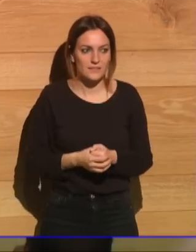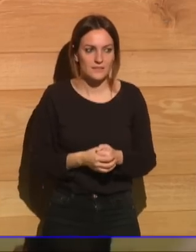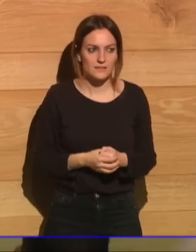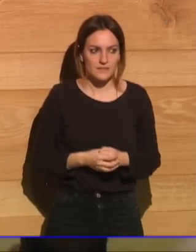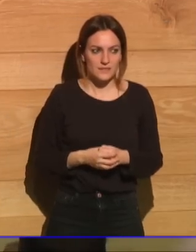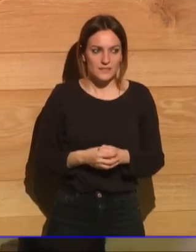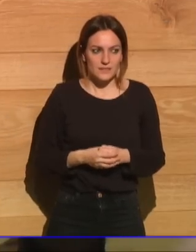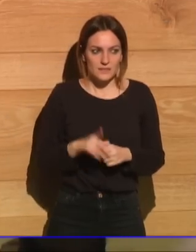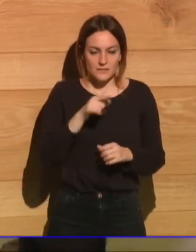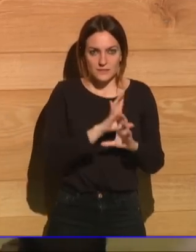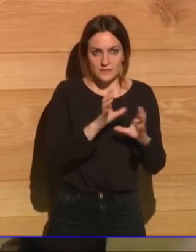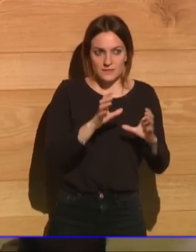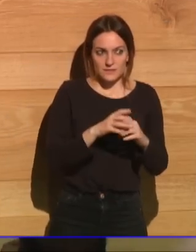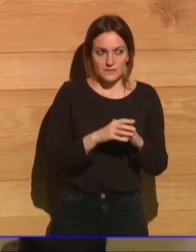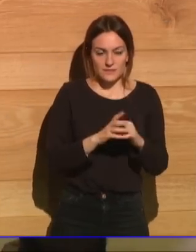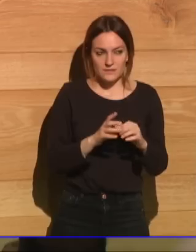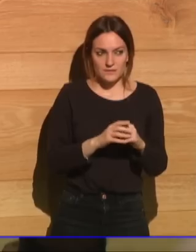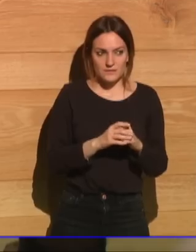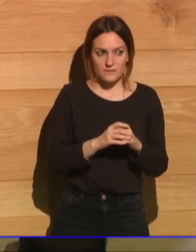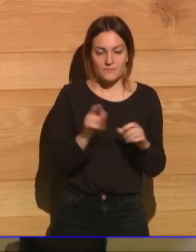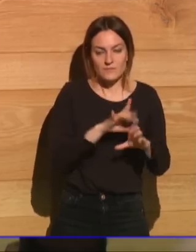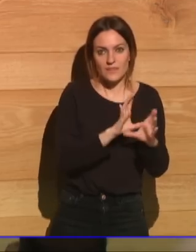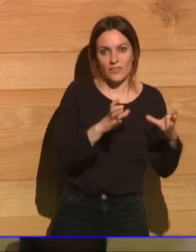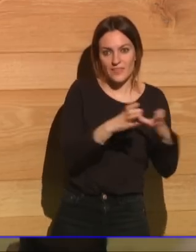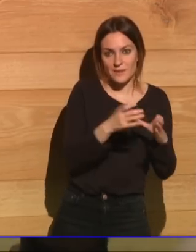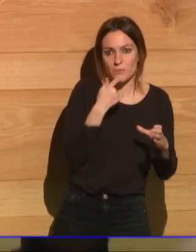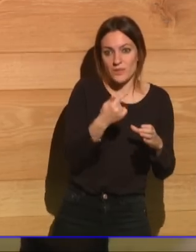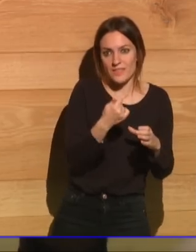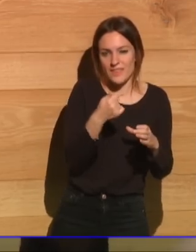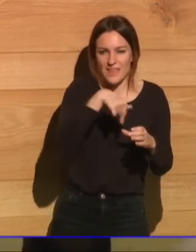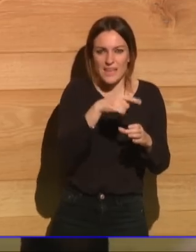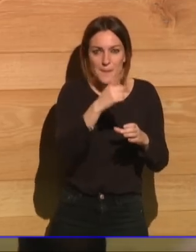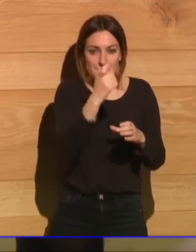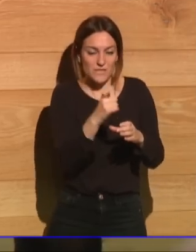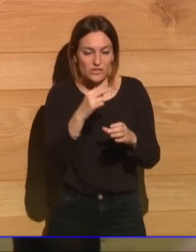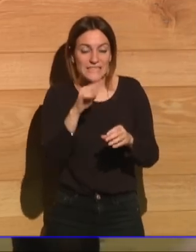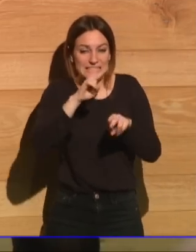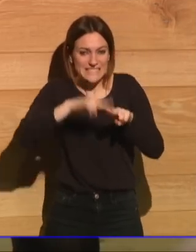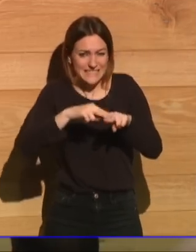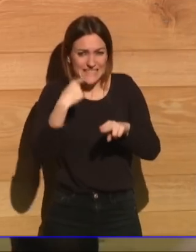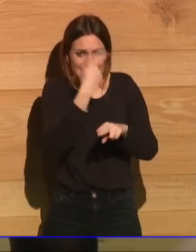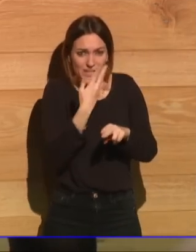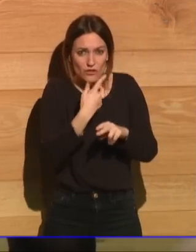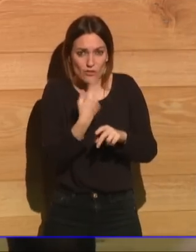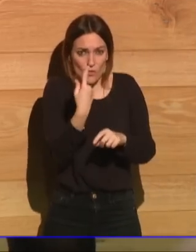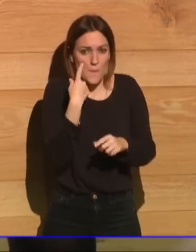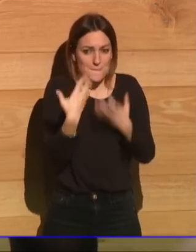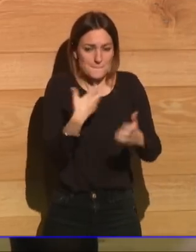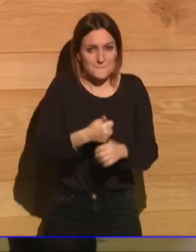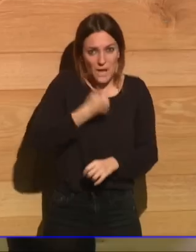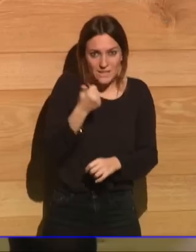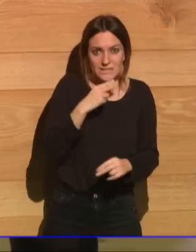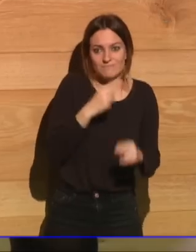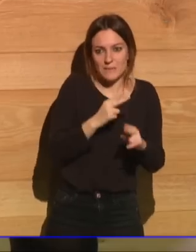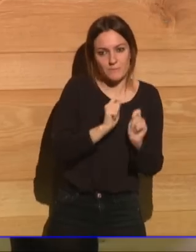un cuñado, una fe, que dice, era tan oscuro que en la tribu le decían el negro. Es brutal. Claro, eso funciona así, como en todas las pandillas. En todas las pandillas hay